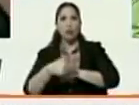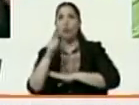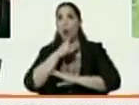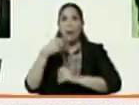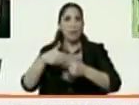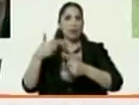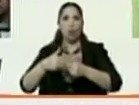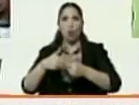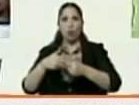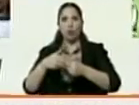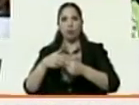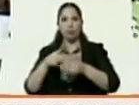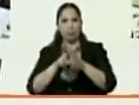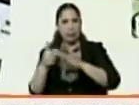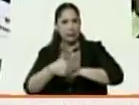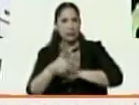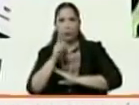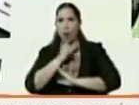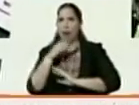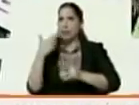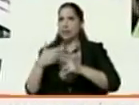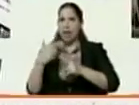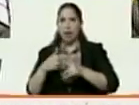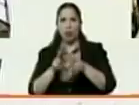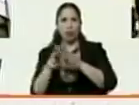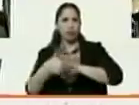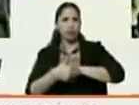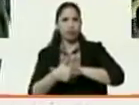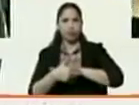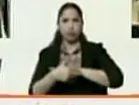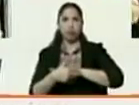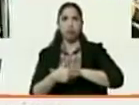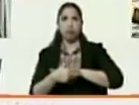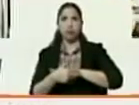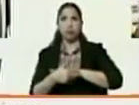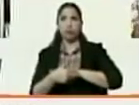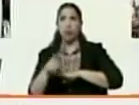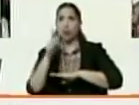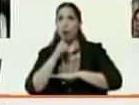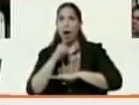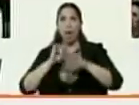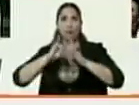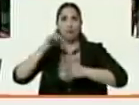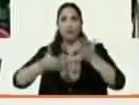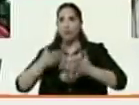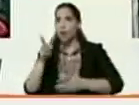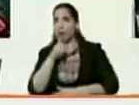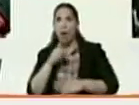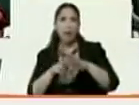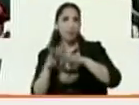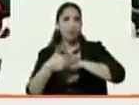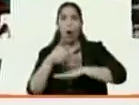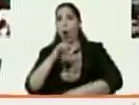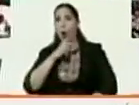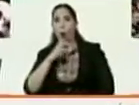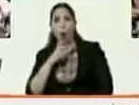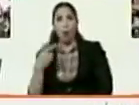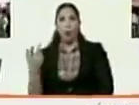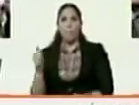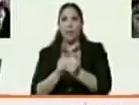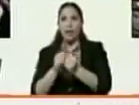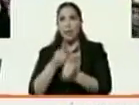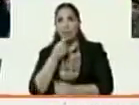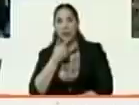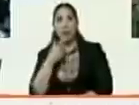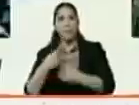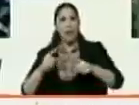Haití, no tiene hierro Haití, no tiene gas Haití, no tiene oro, no tiene diamante, pero tiene